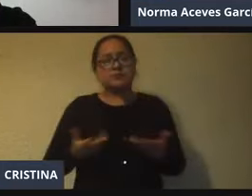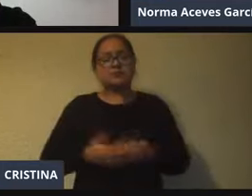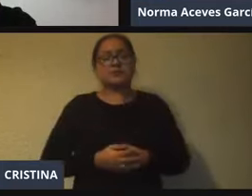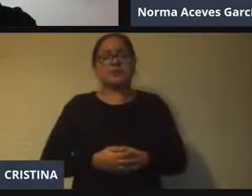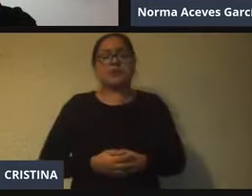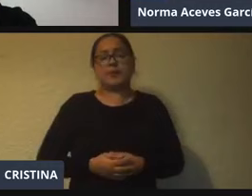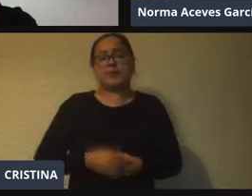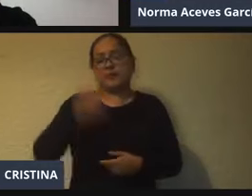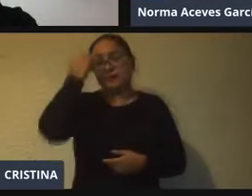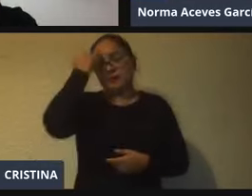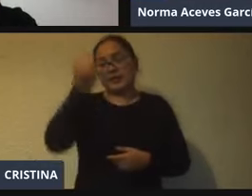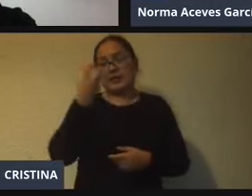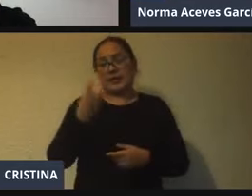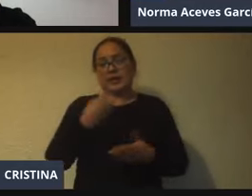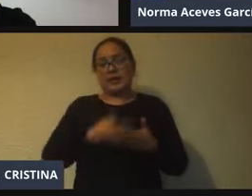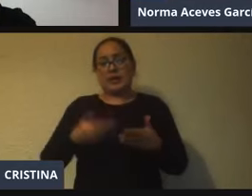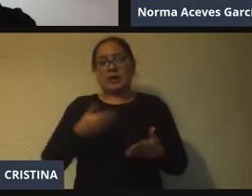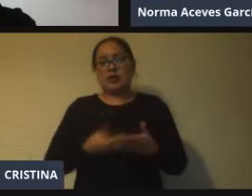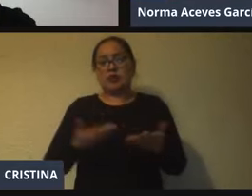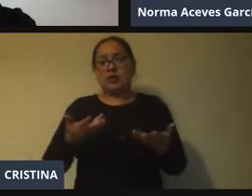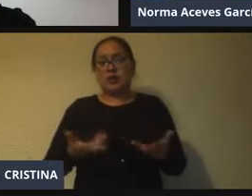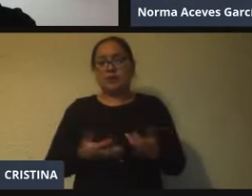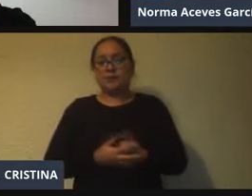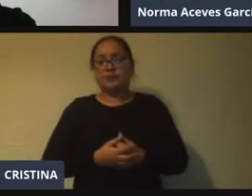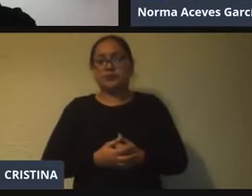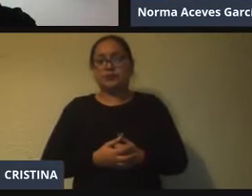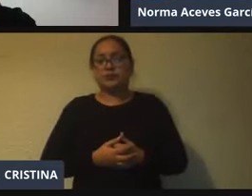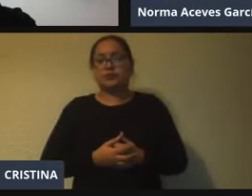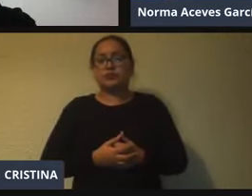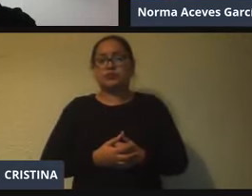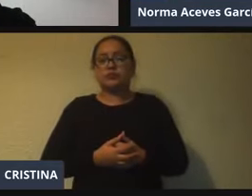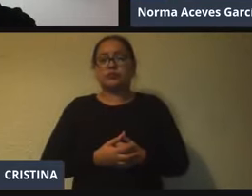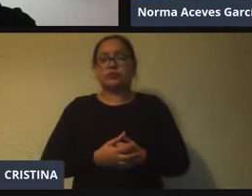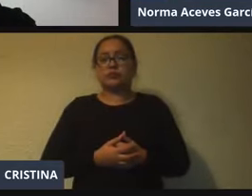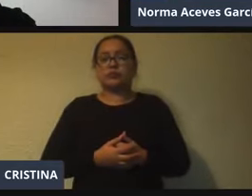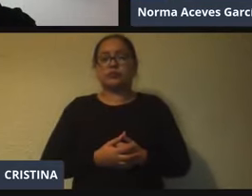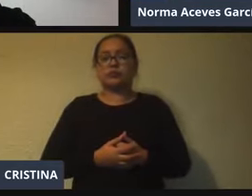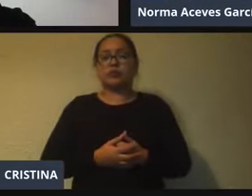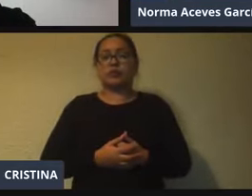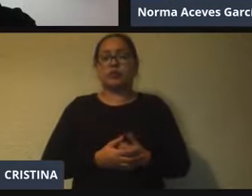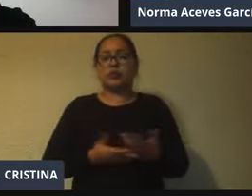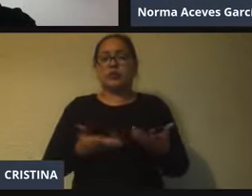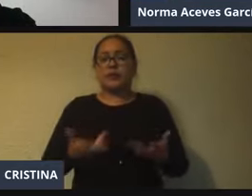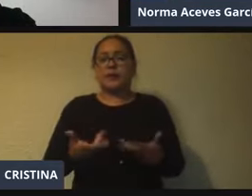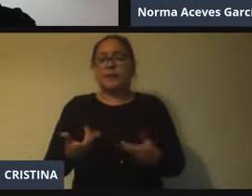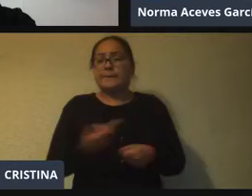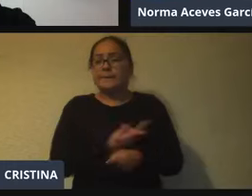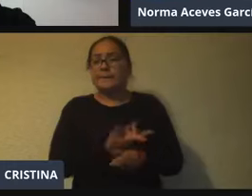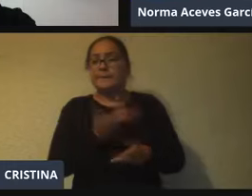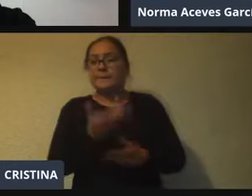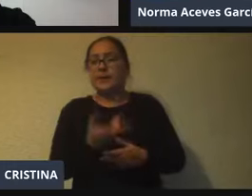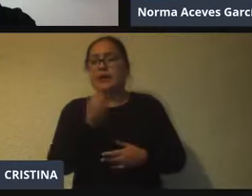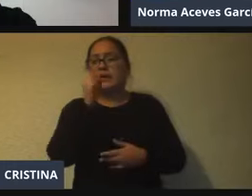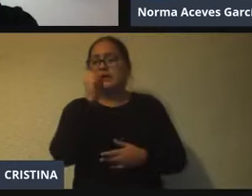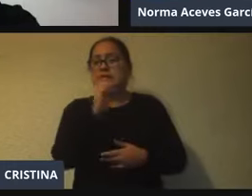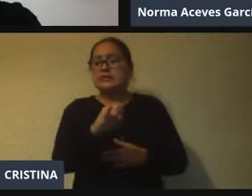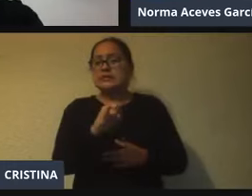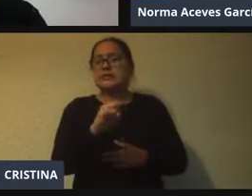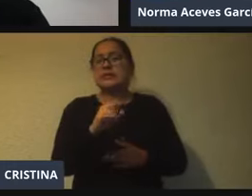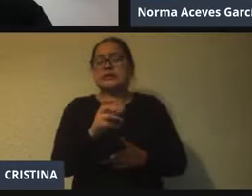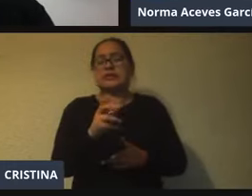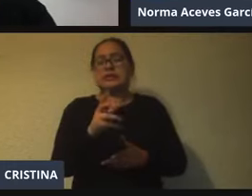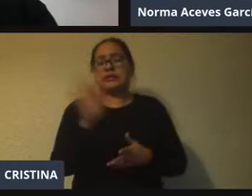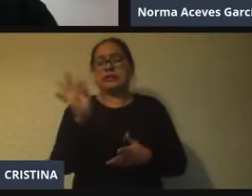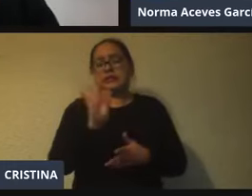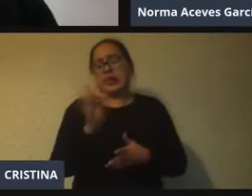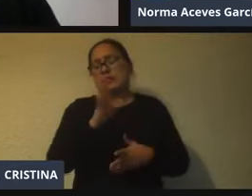todos dijéramos, pues bueno, me relajo, ¿no? No está mal si el fin de semana dices, bueno, hoy un poquito más tarde, tampoco pasa nada,